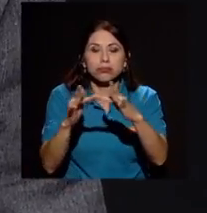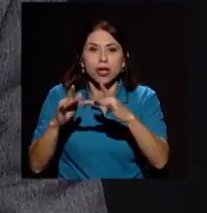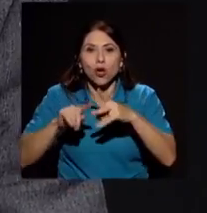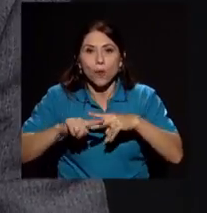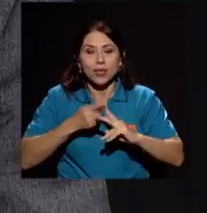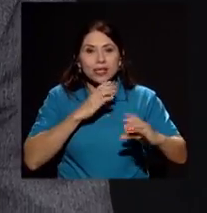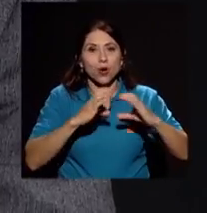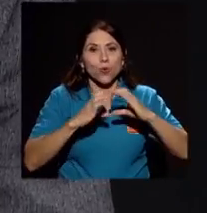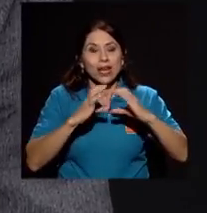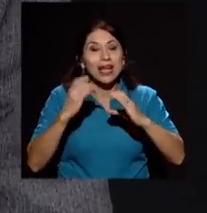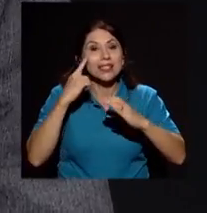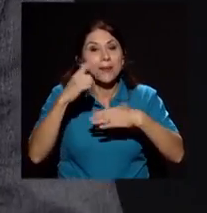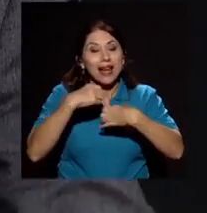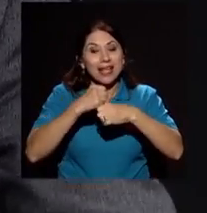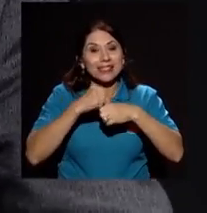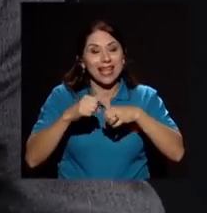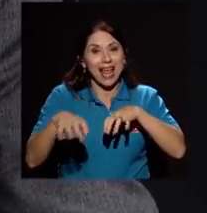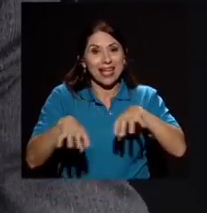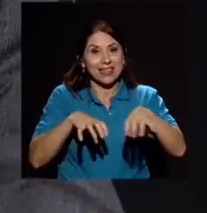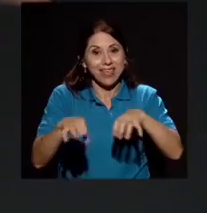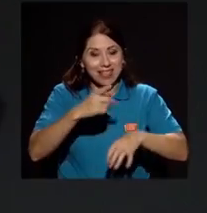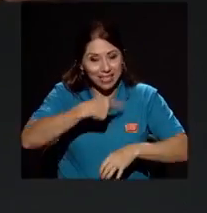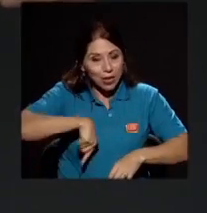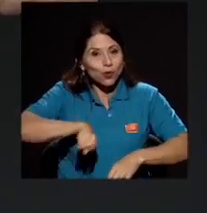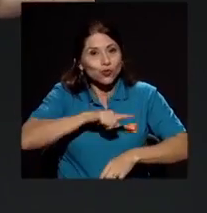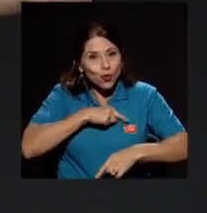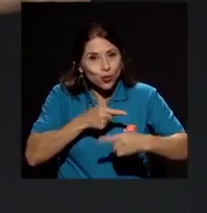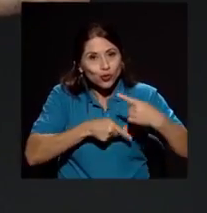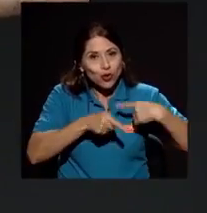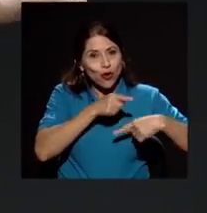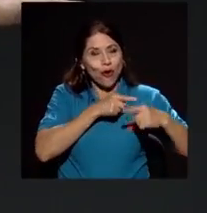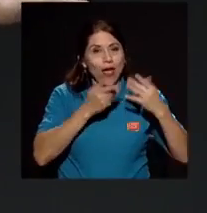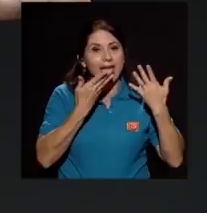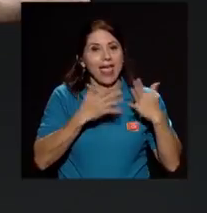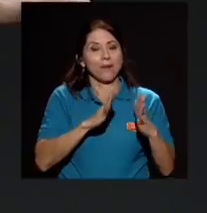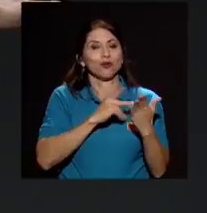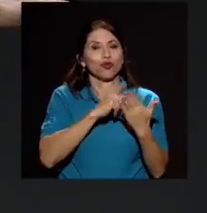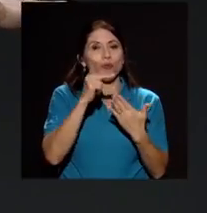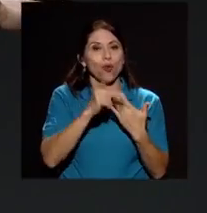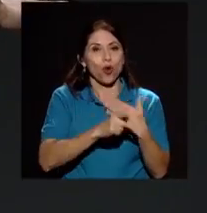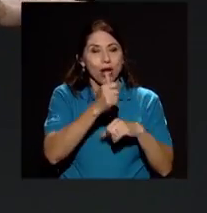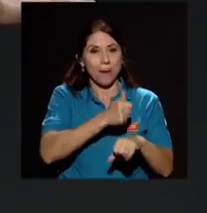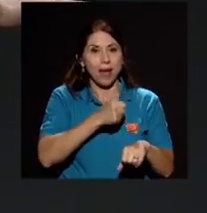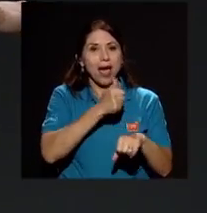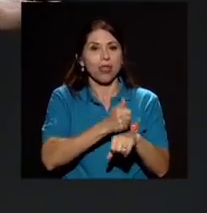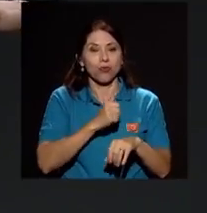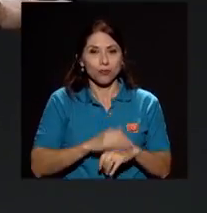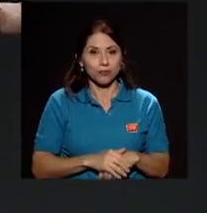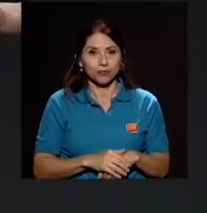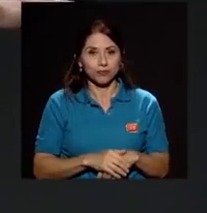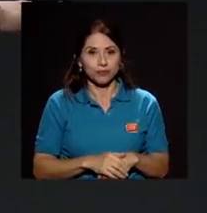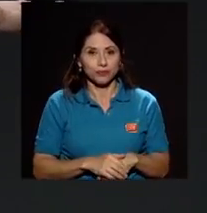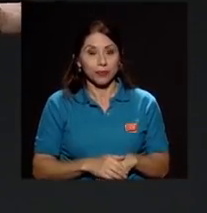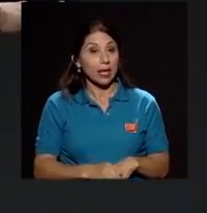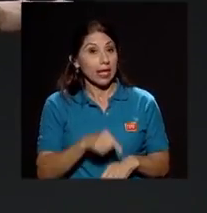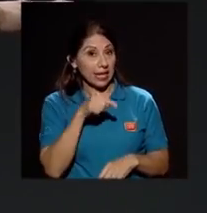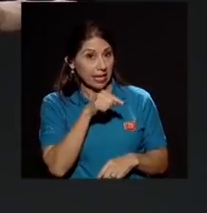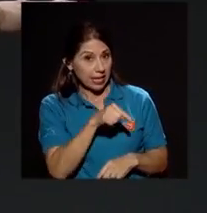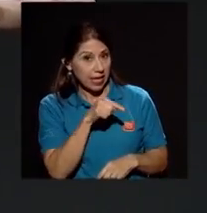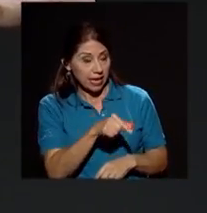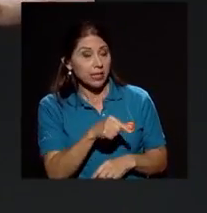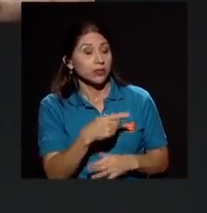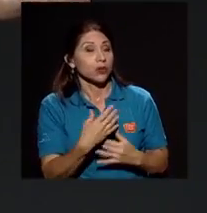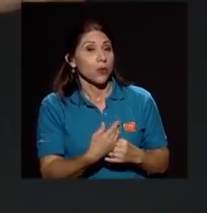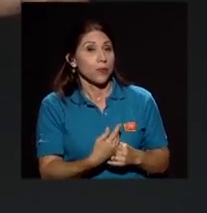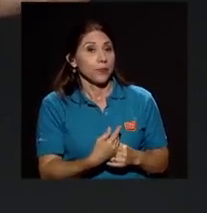programado ahora perdón y eso tal vez en algún sentido para enfatizar lo